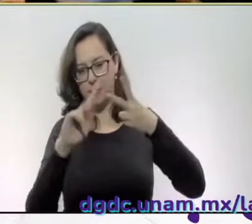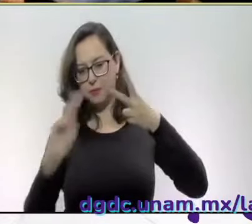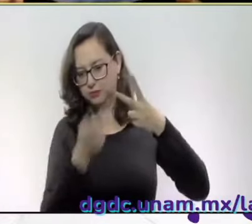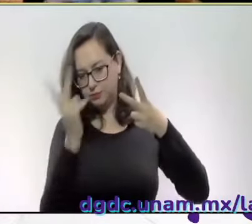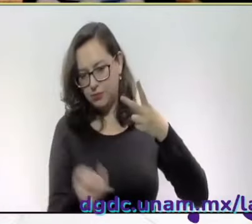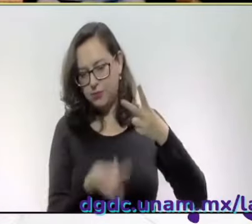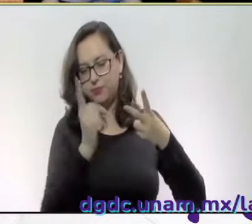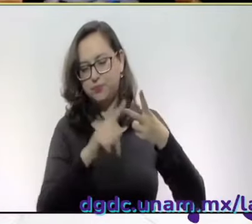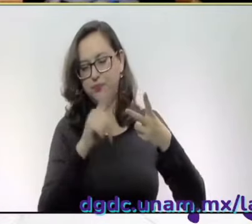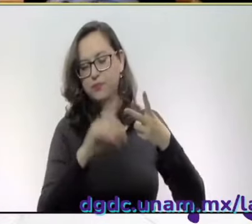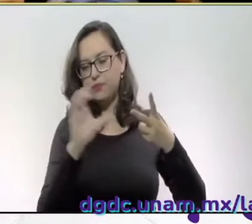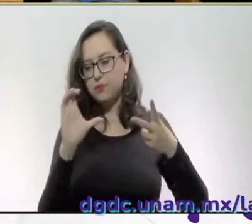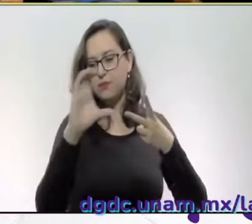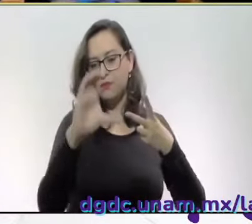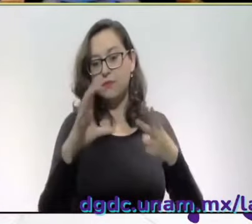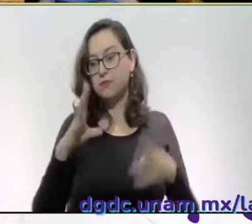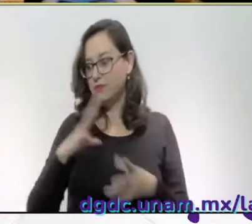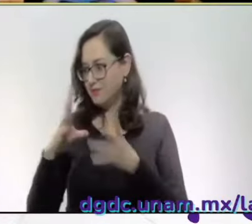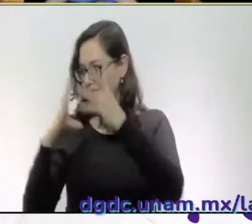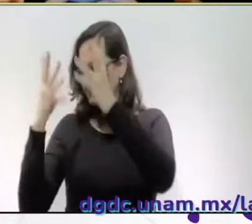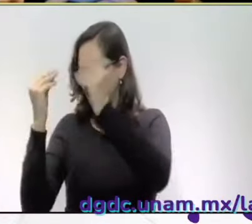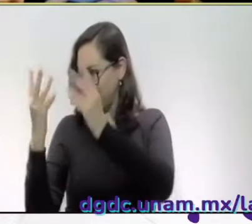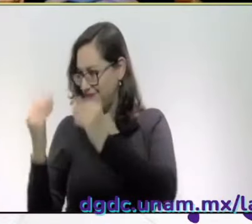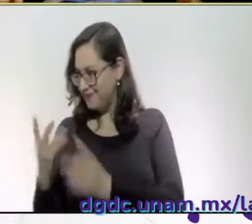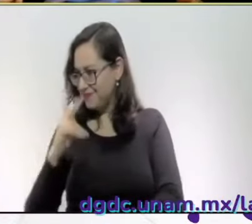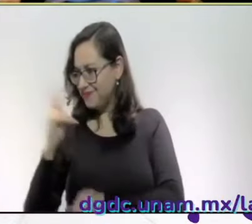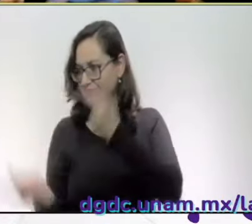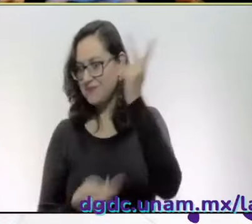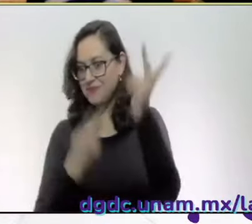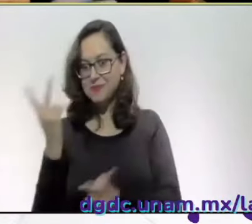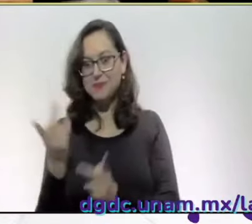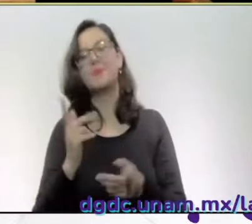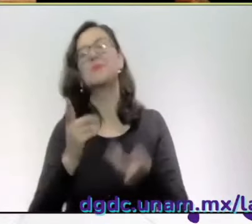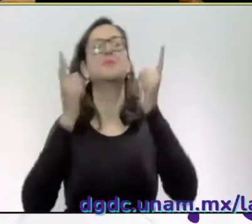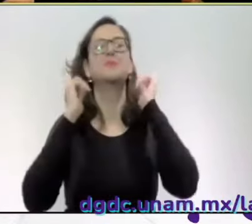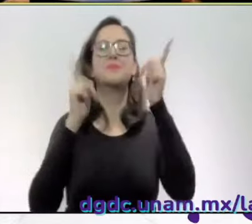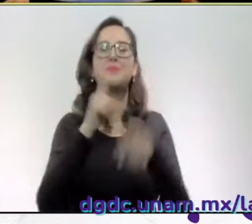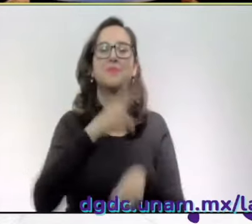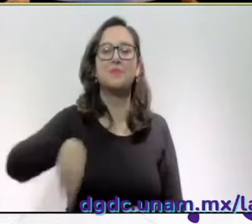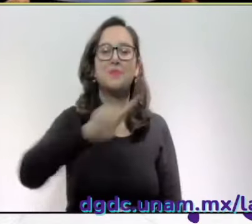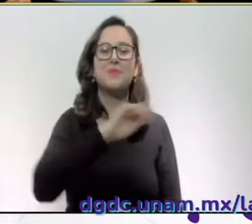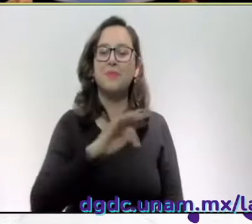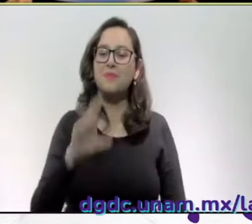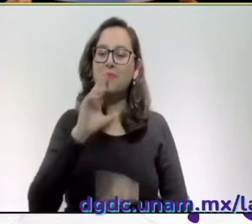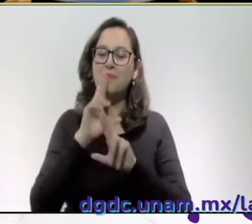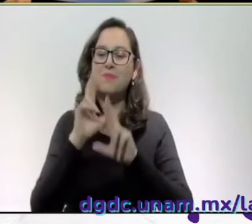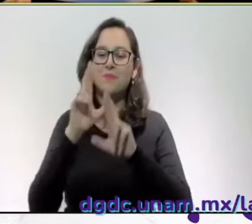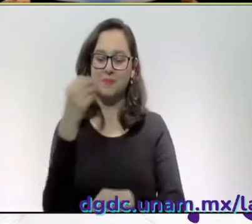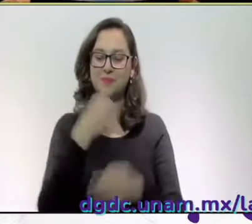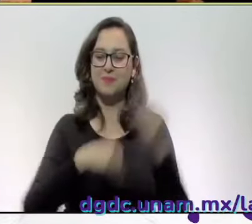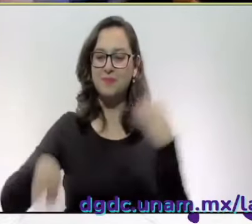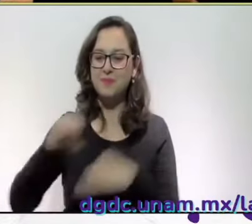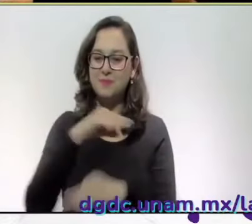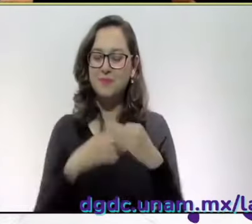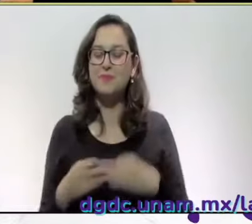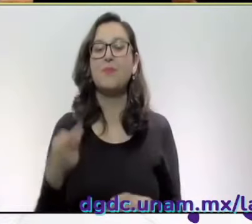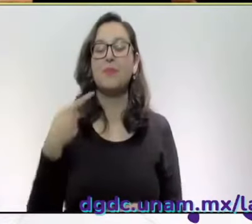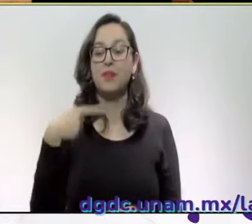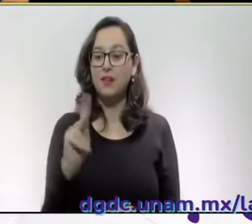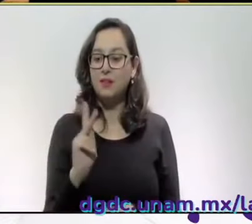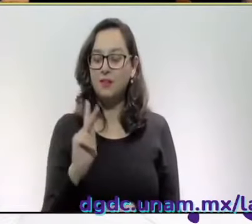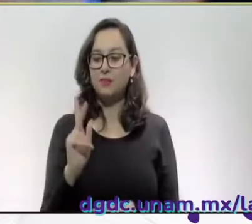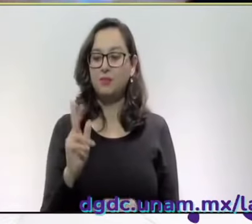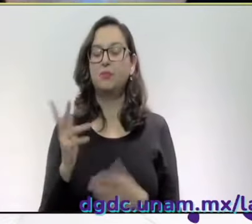preguntas del público, porque tenemos un montón, espero que tengan tiempo para contestar todo, pero yo